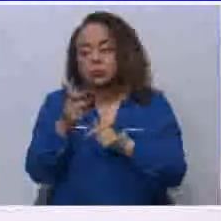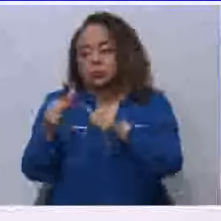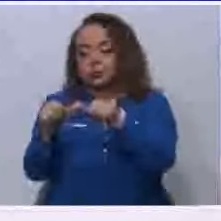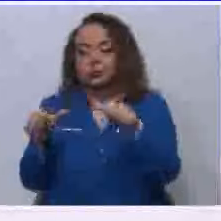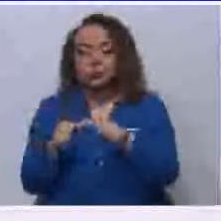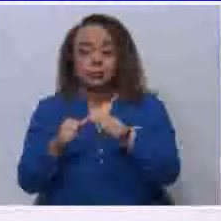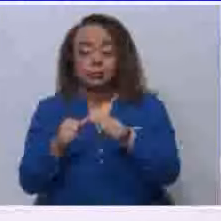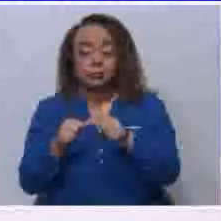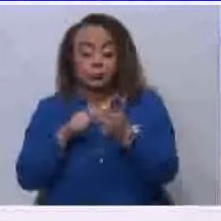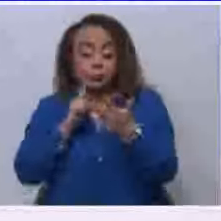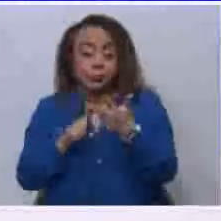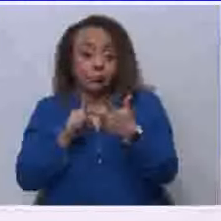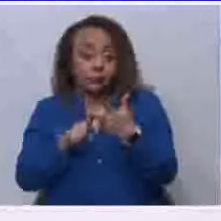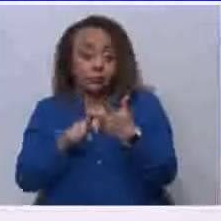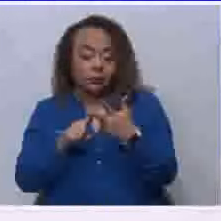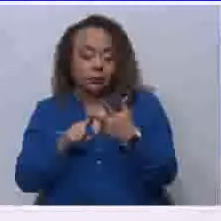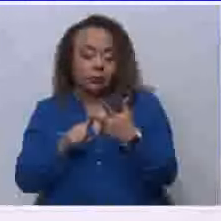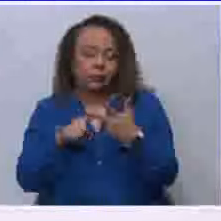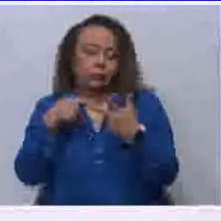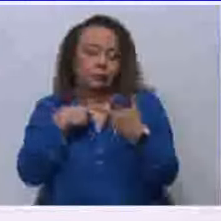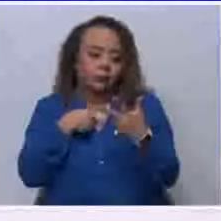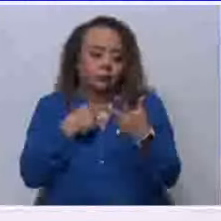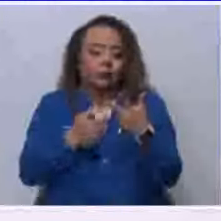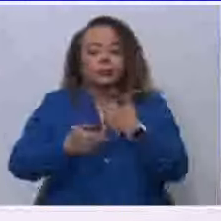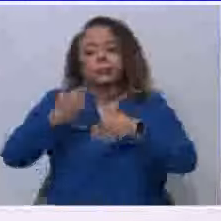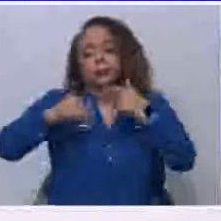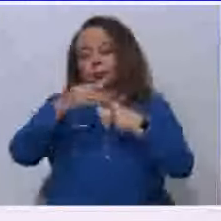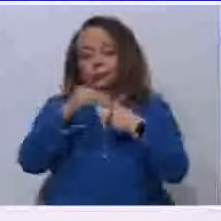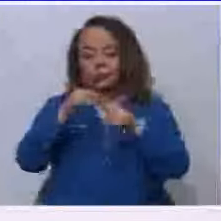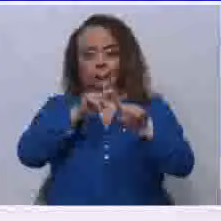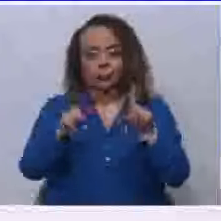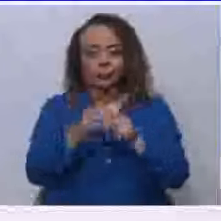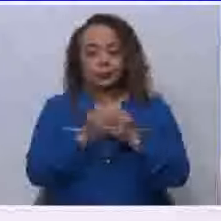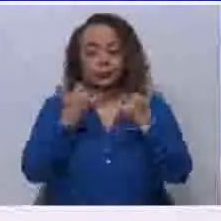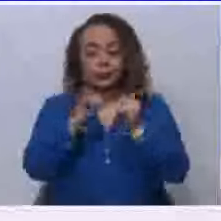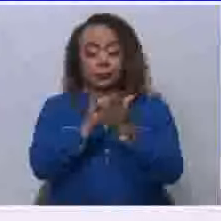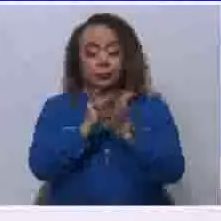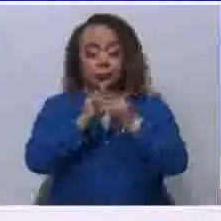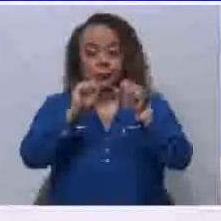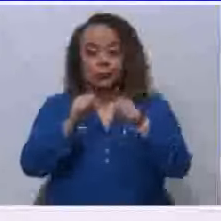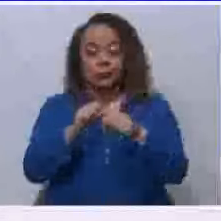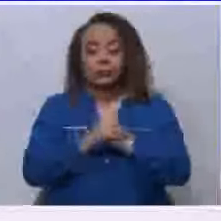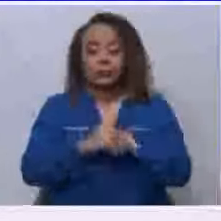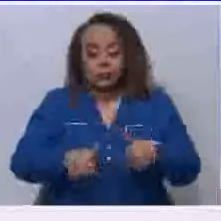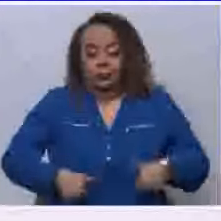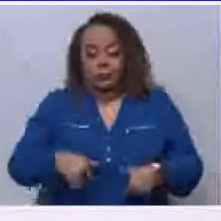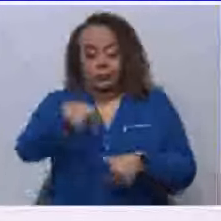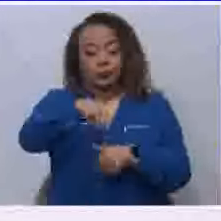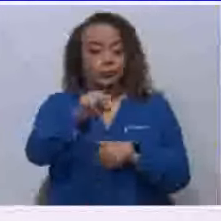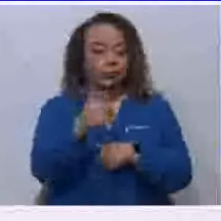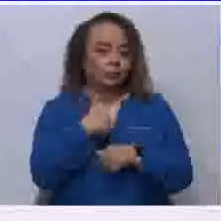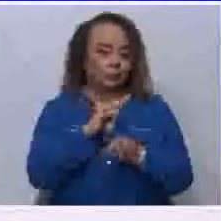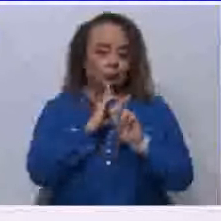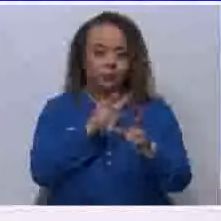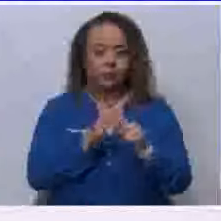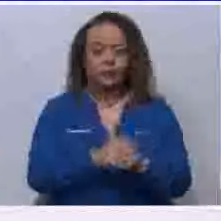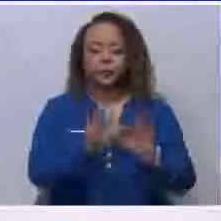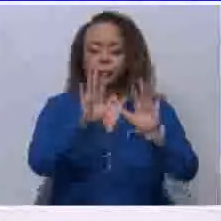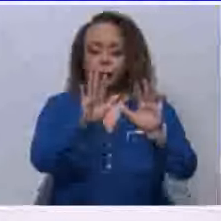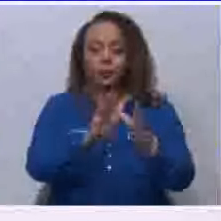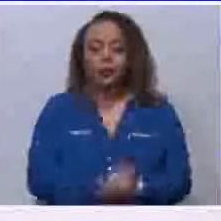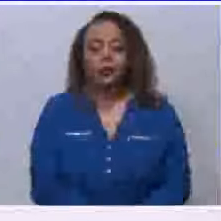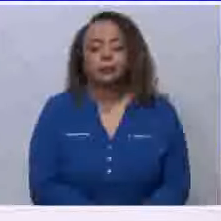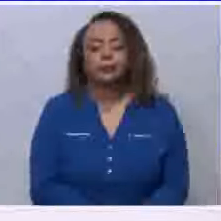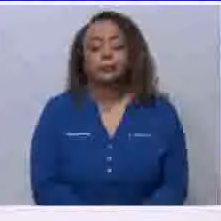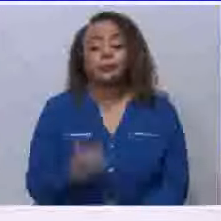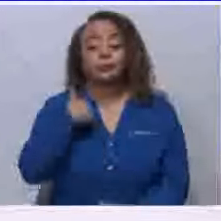Para ese tercer plan, digo, estoy corriéndolo bien atrás en las prioridades, pero aún en ese escenario, el entrenador hoy no tiene esa respuesta. Ahora bien, está